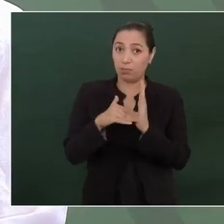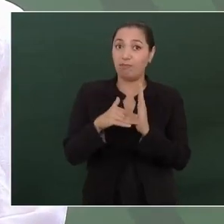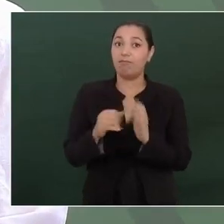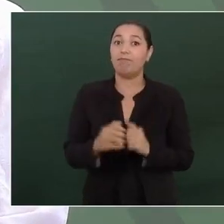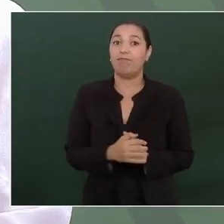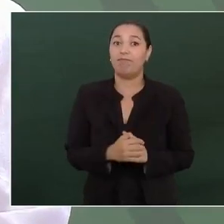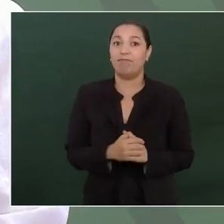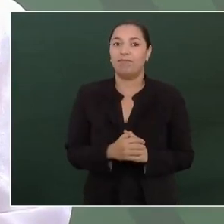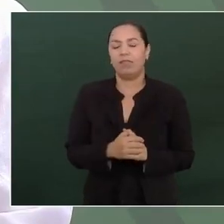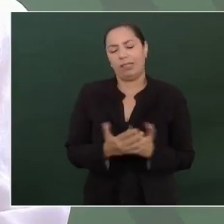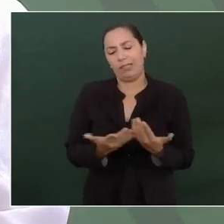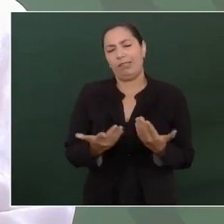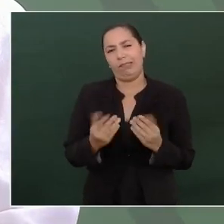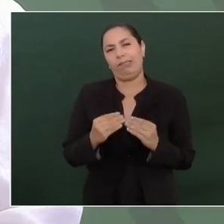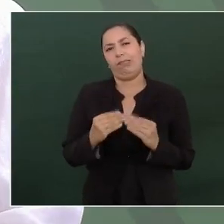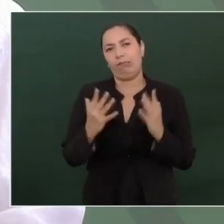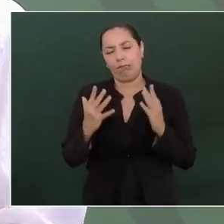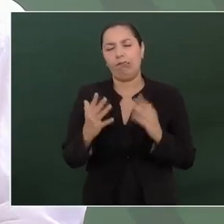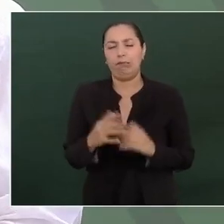Y claro,